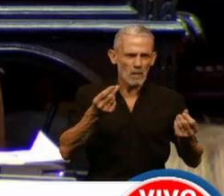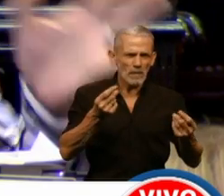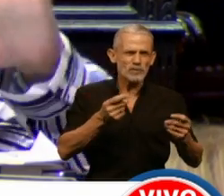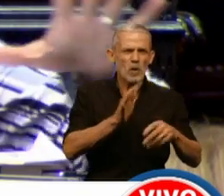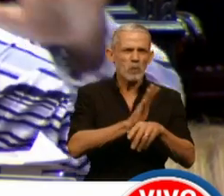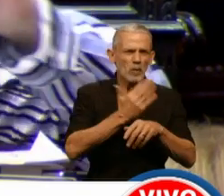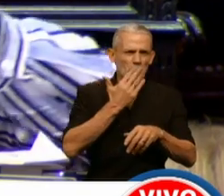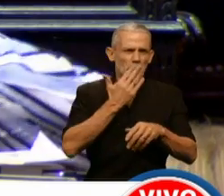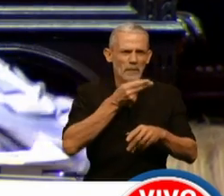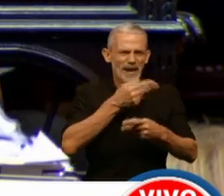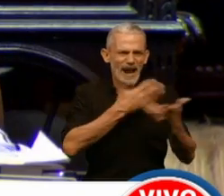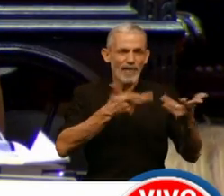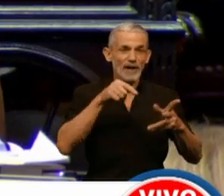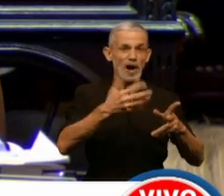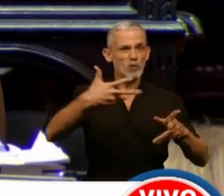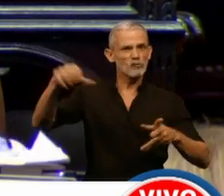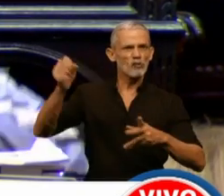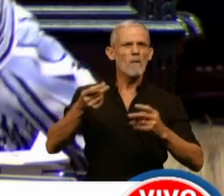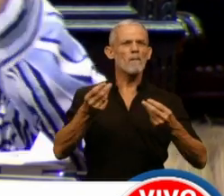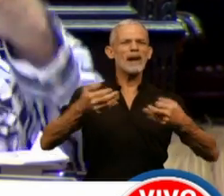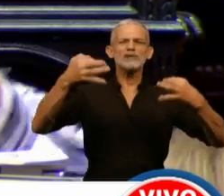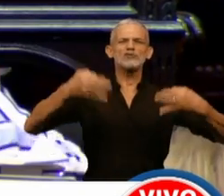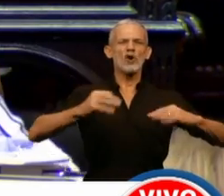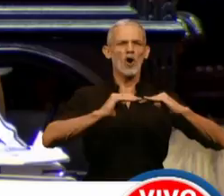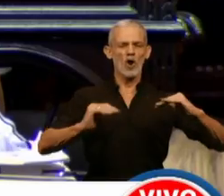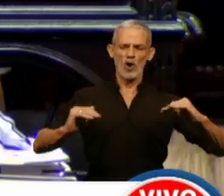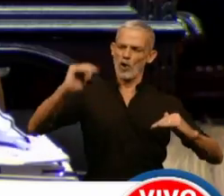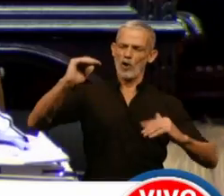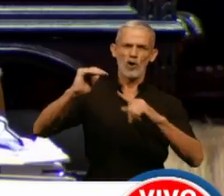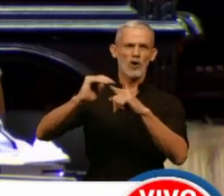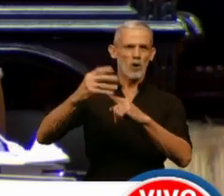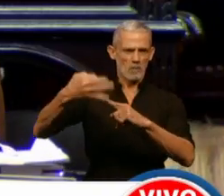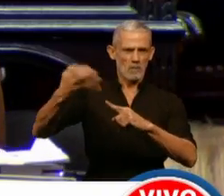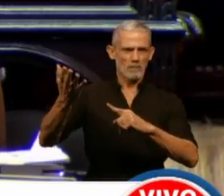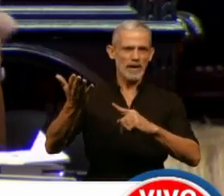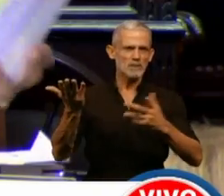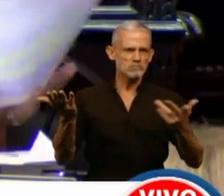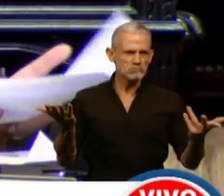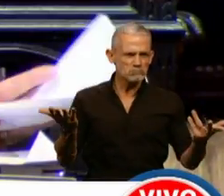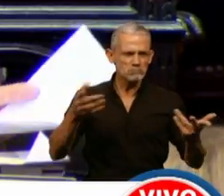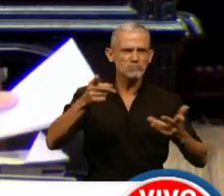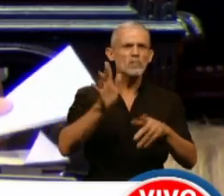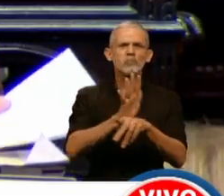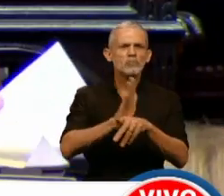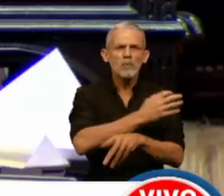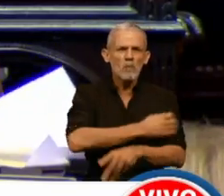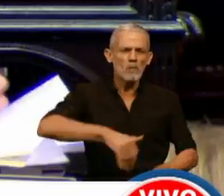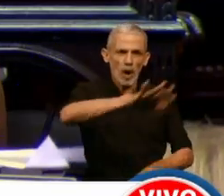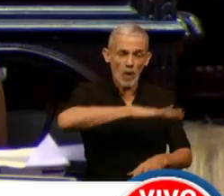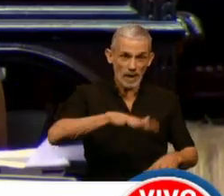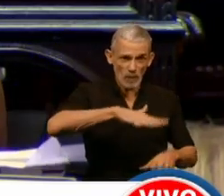y ahora se le está llevando un precio razonable parece que lo razonable será ser cómplice del empobrecimiento de nuestro